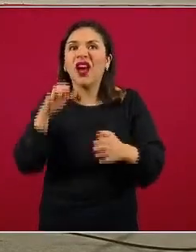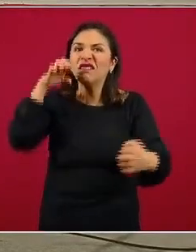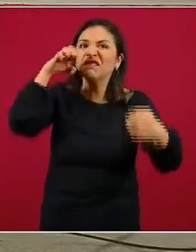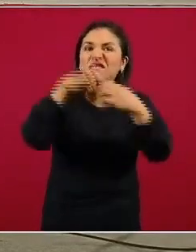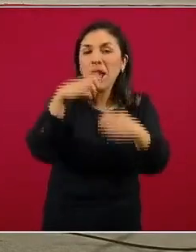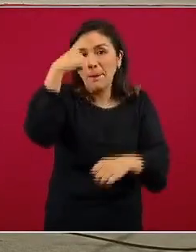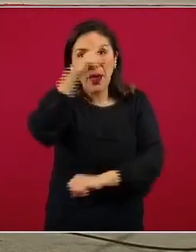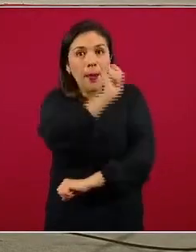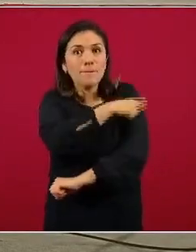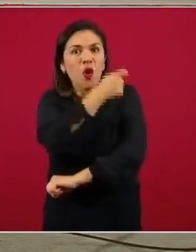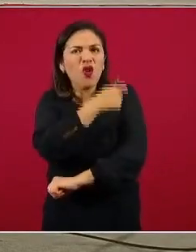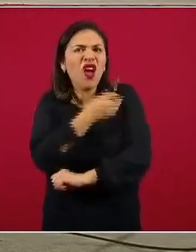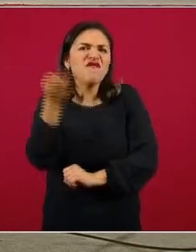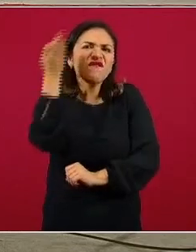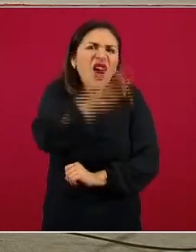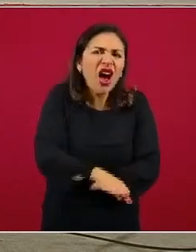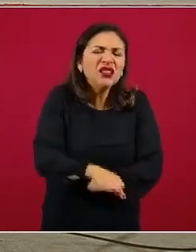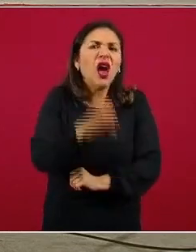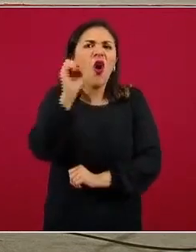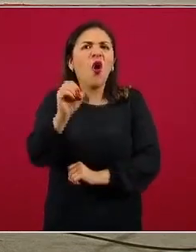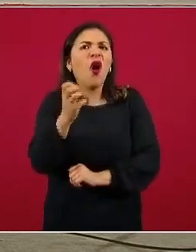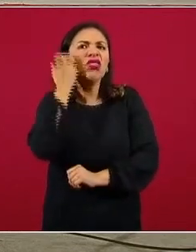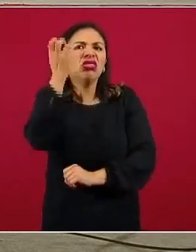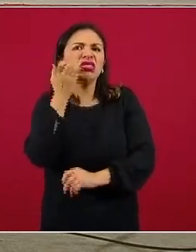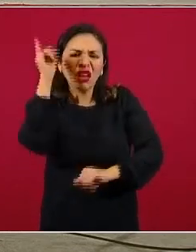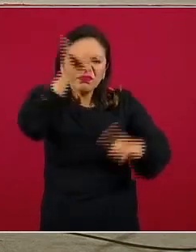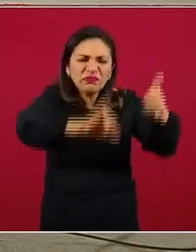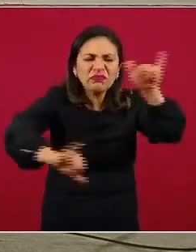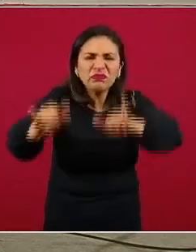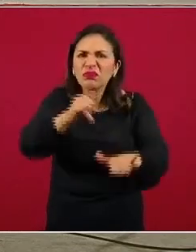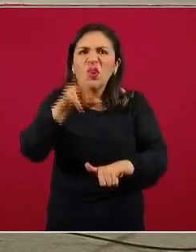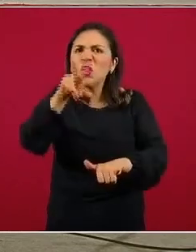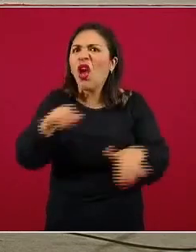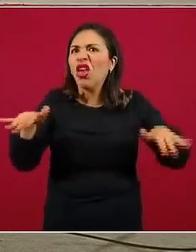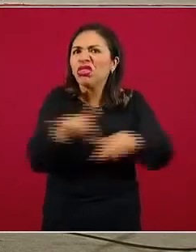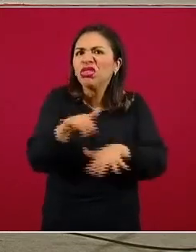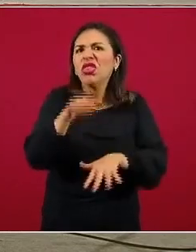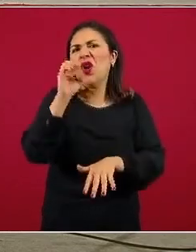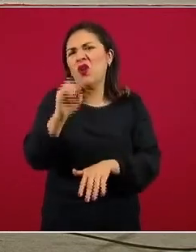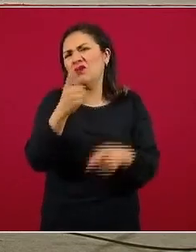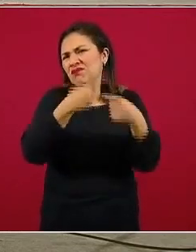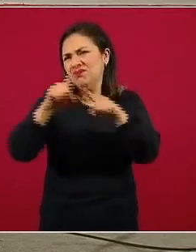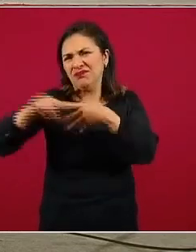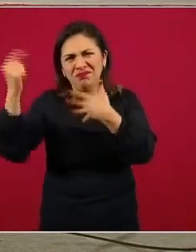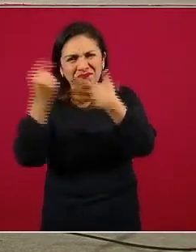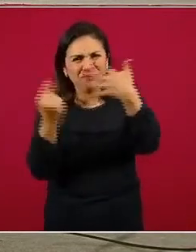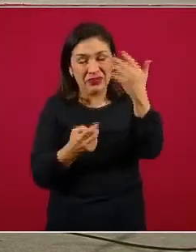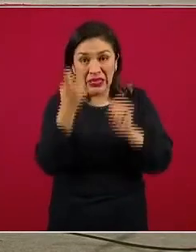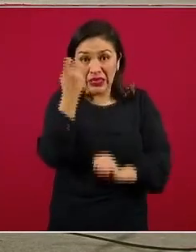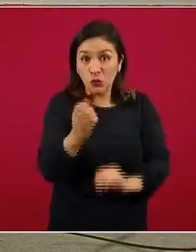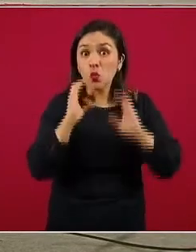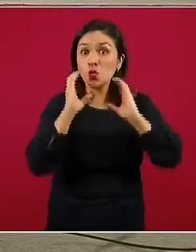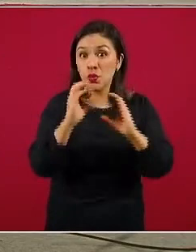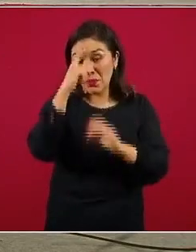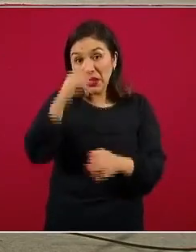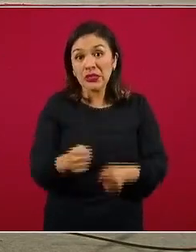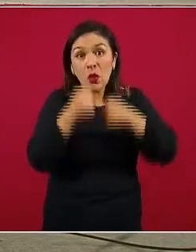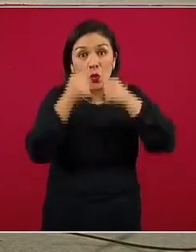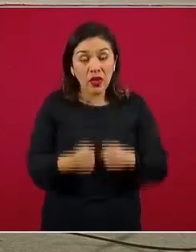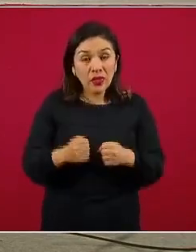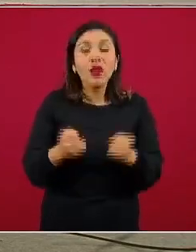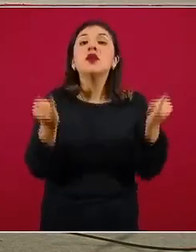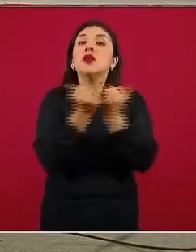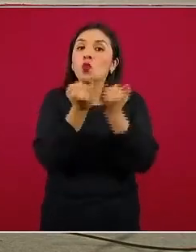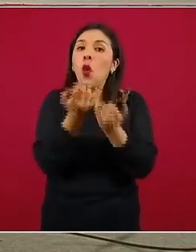una vacuna apócrifa, una vacuna adulterada, una vacuna no oficial y todo lo que tiene que ver con estas medidas de seguridad,